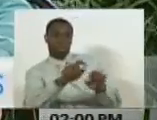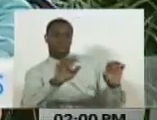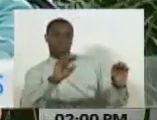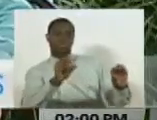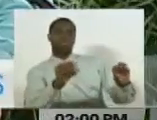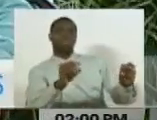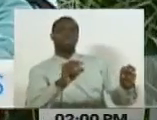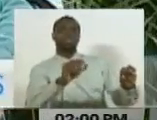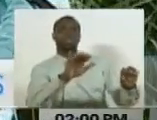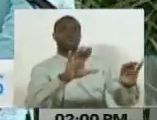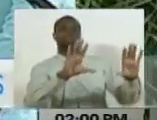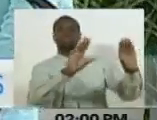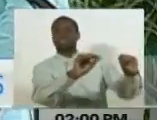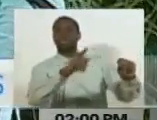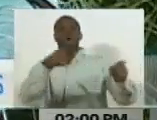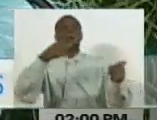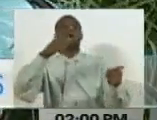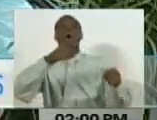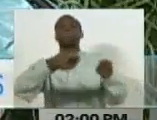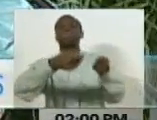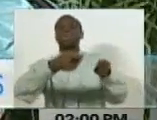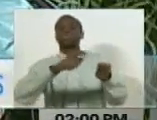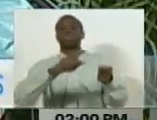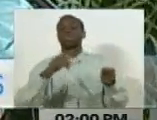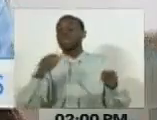a través del televisor.